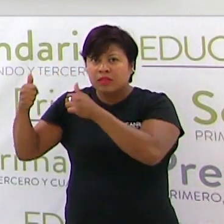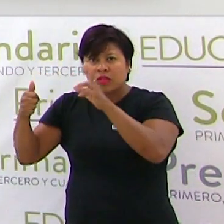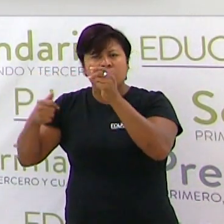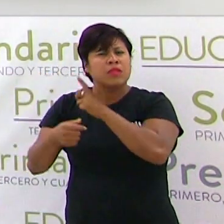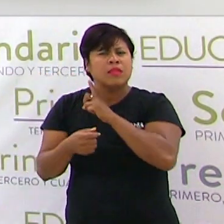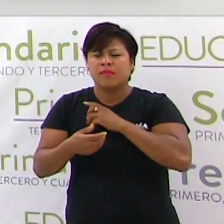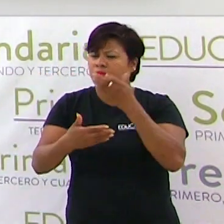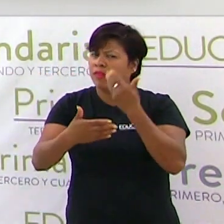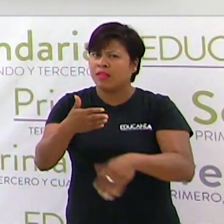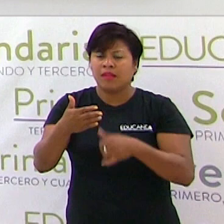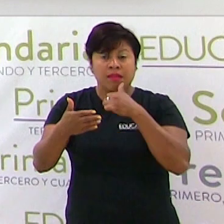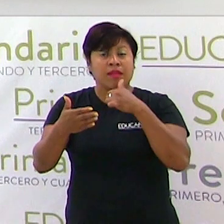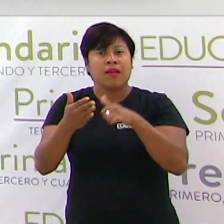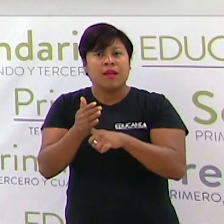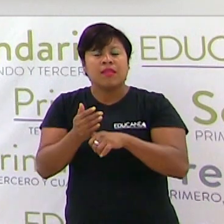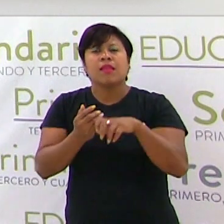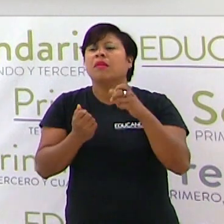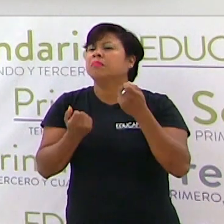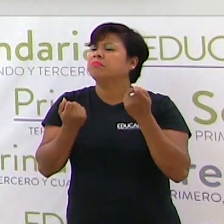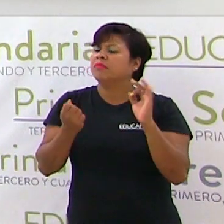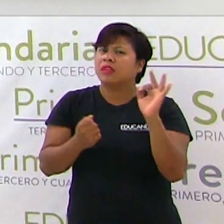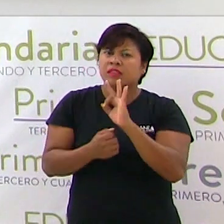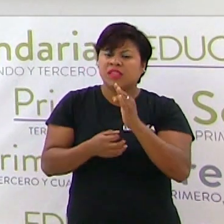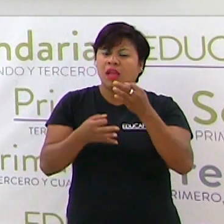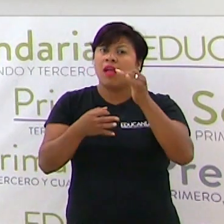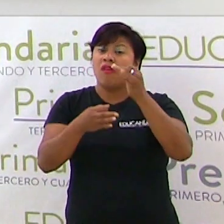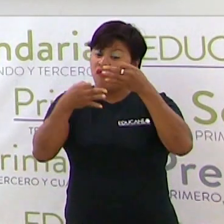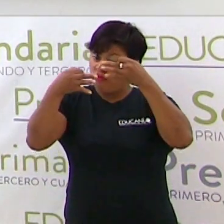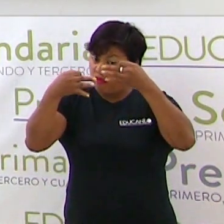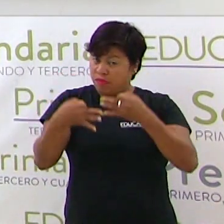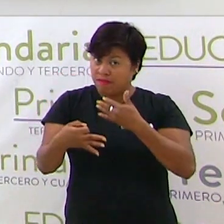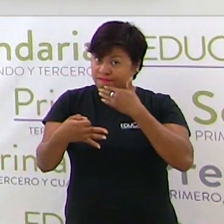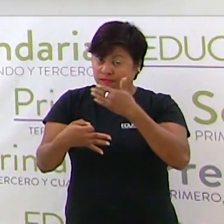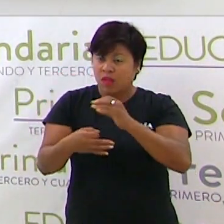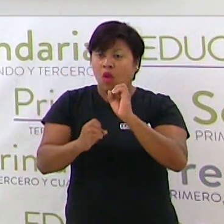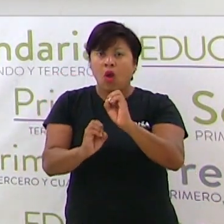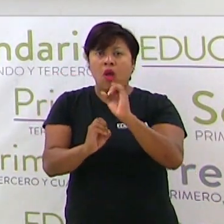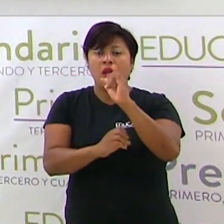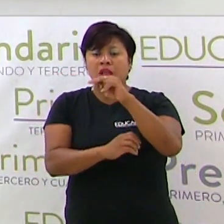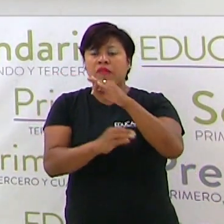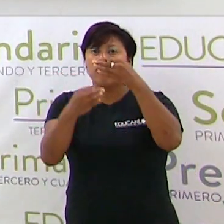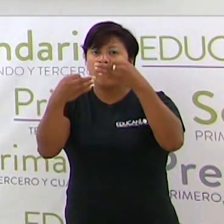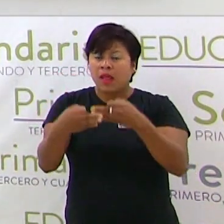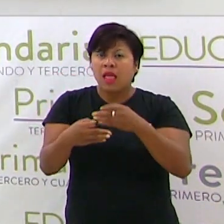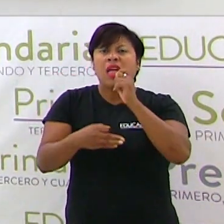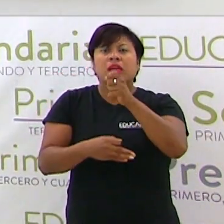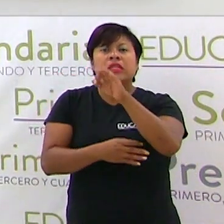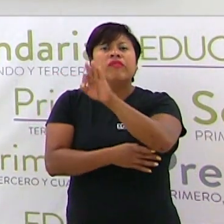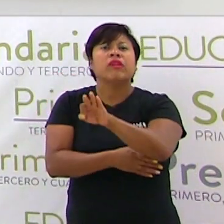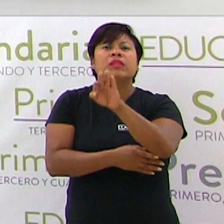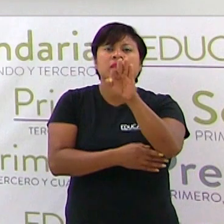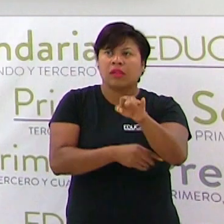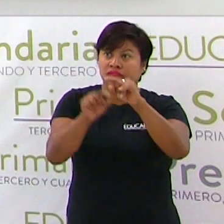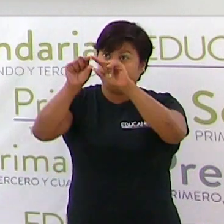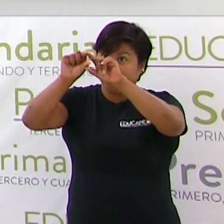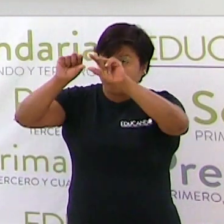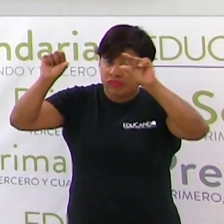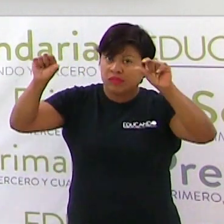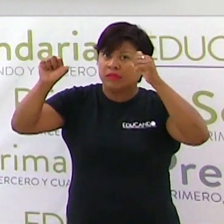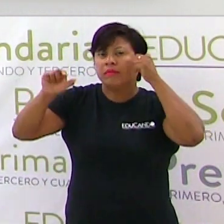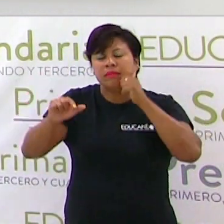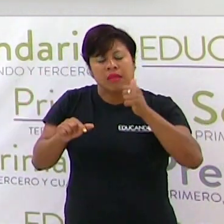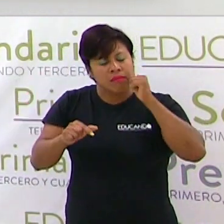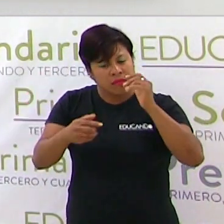faltar en ninguna carta, ya sea formal o informal, es la fecha. En este caso estamos